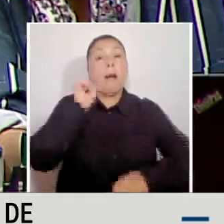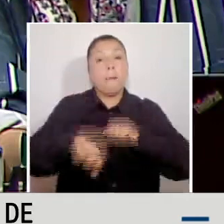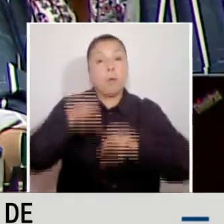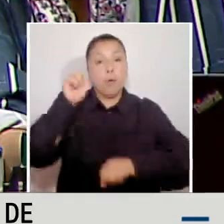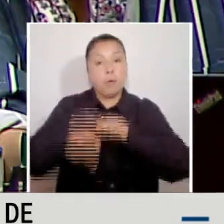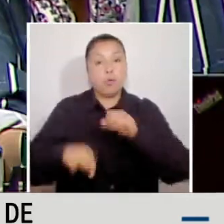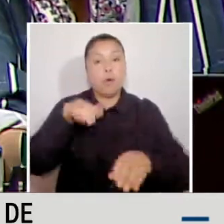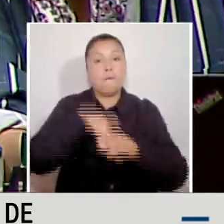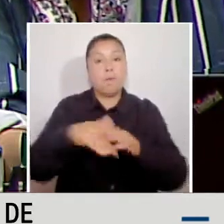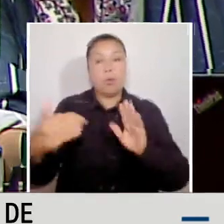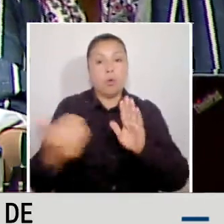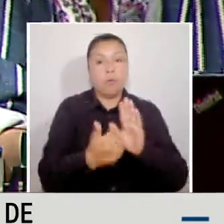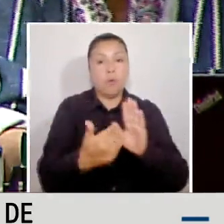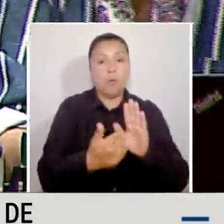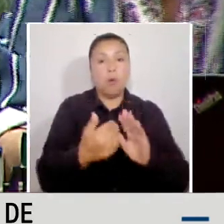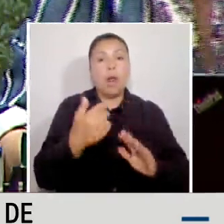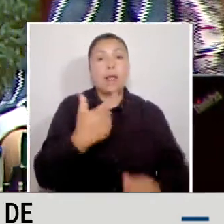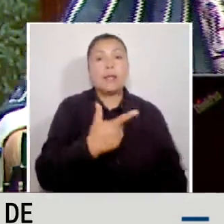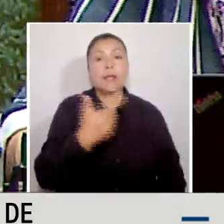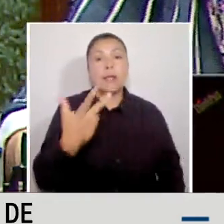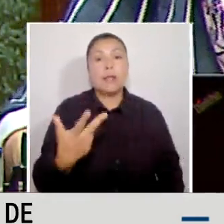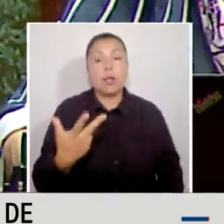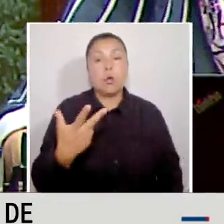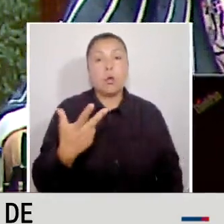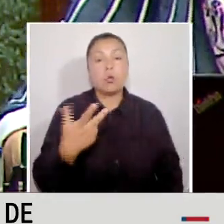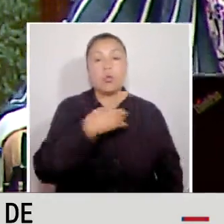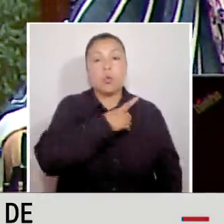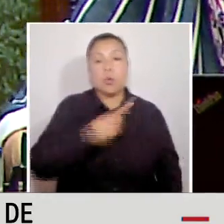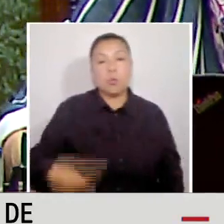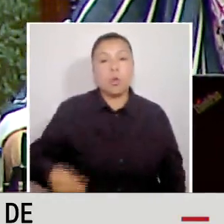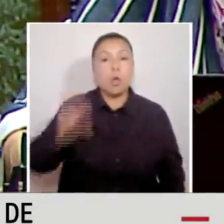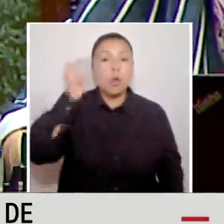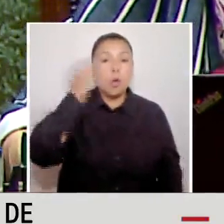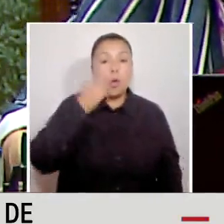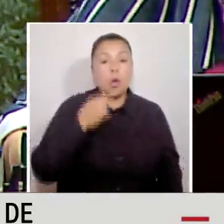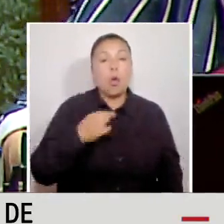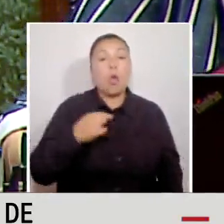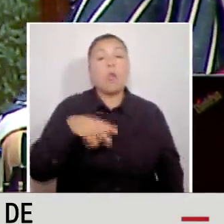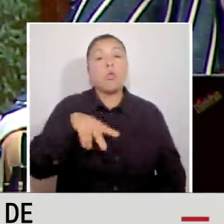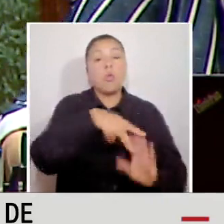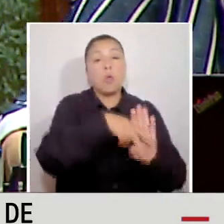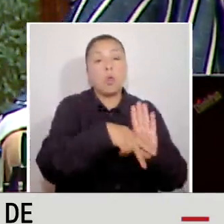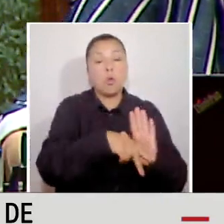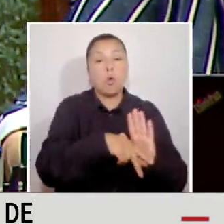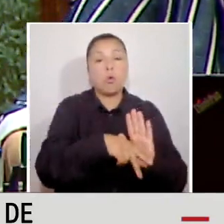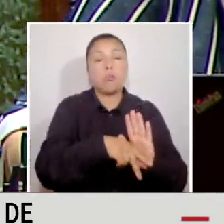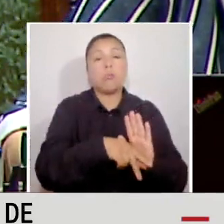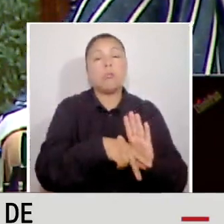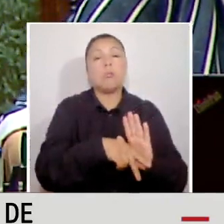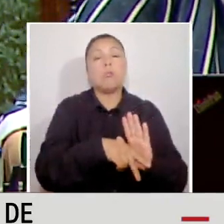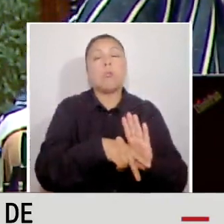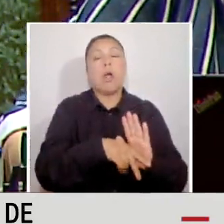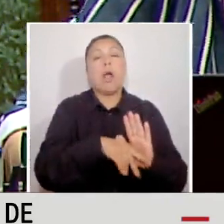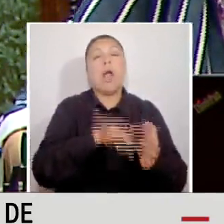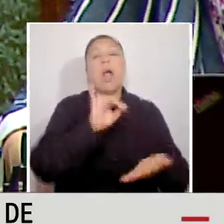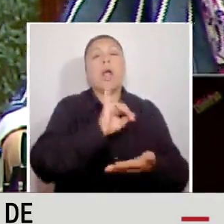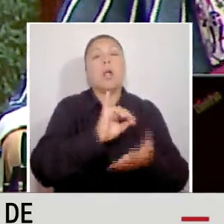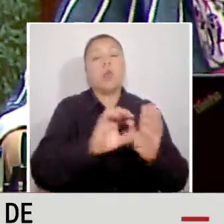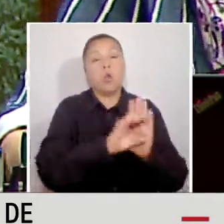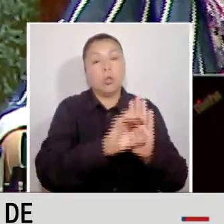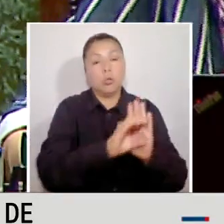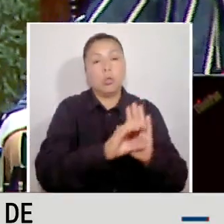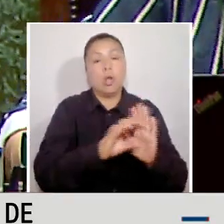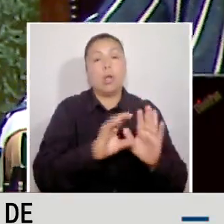favorable de 78 diputadas y diputados por tratarse de una norma de Rango orgánico constitucional en